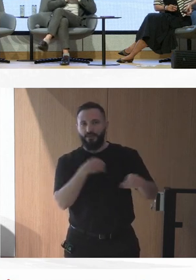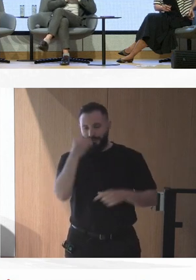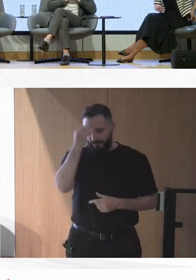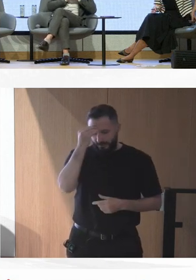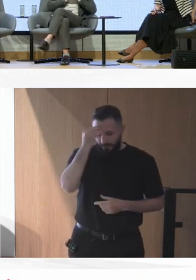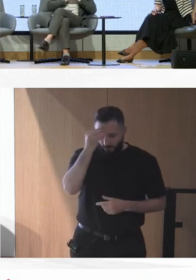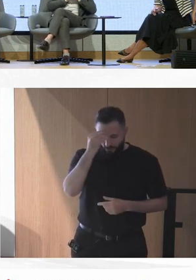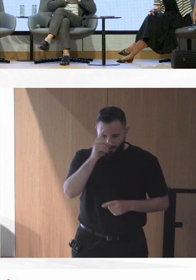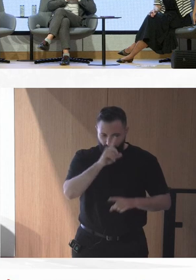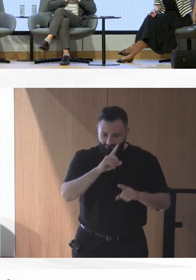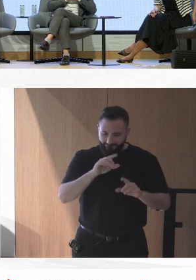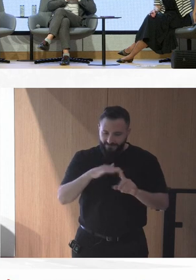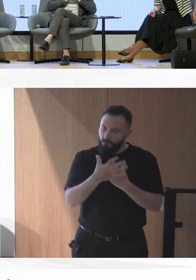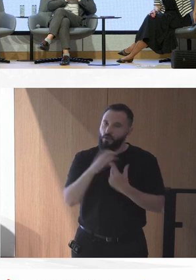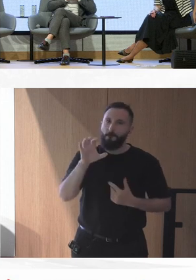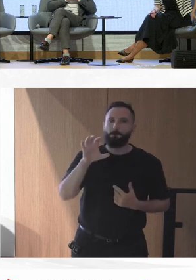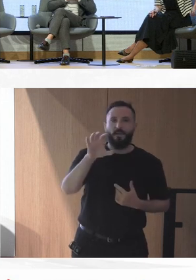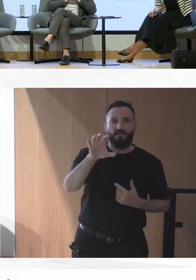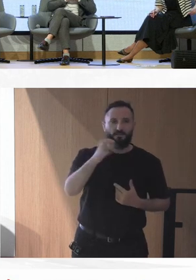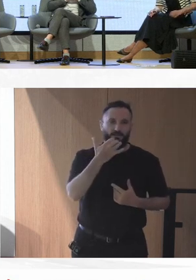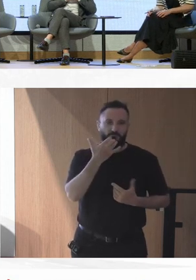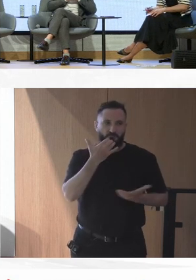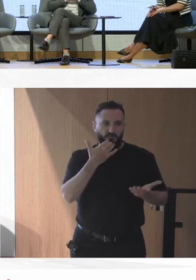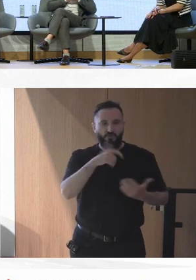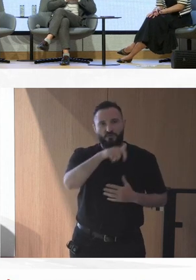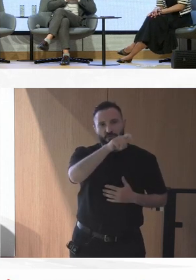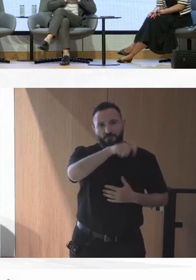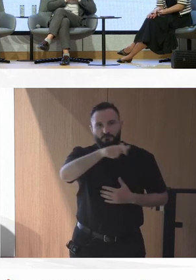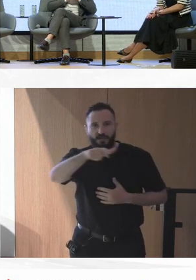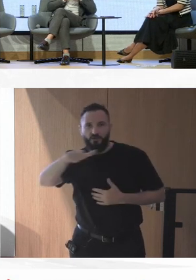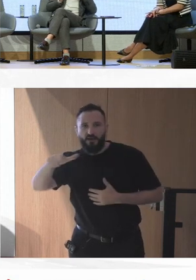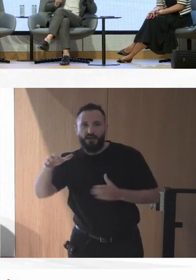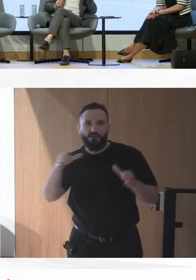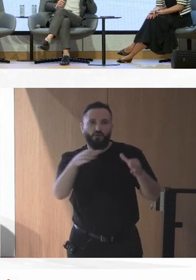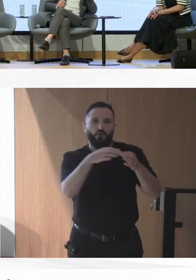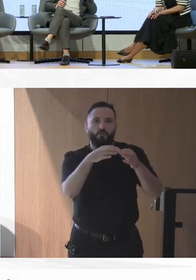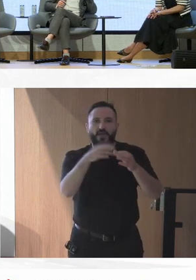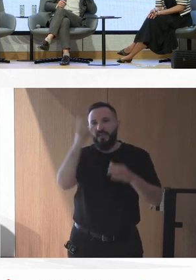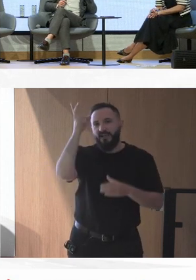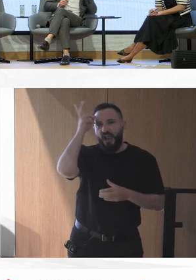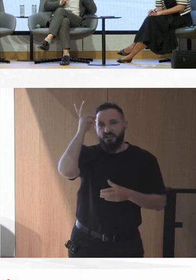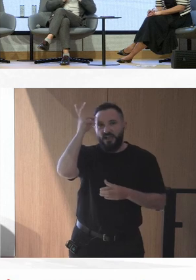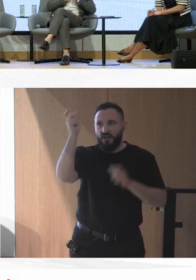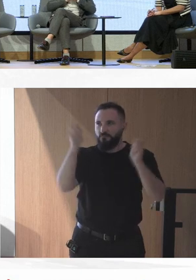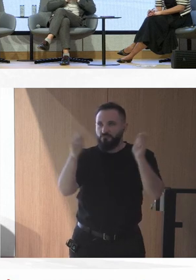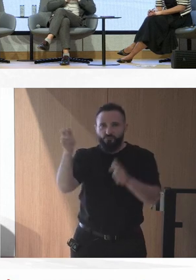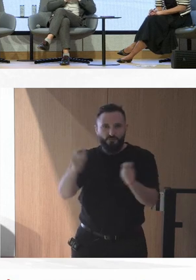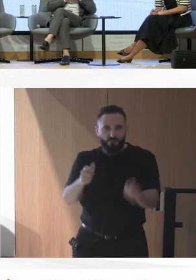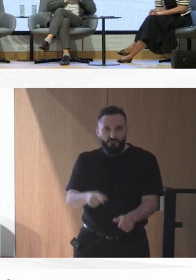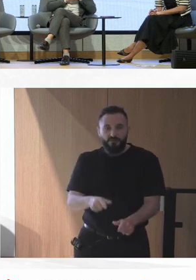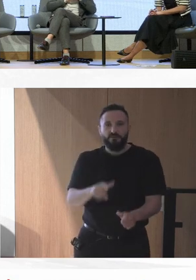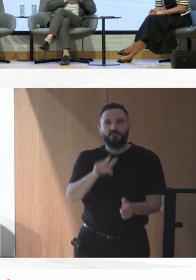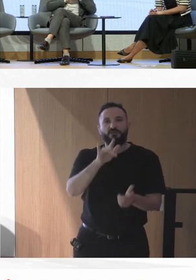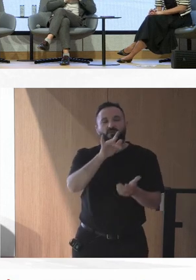en países donde, por ejemplo, hay una población de comunidades indígenas muy amplia, también nos ha llevado